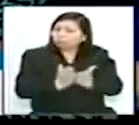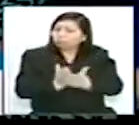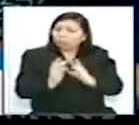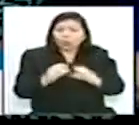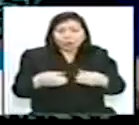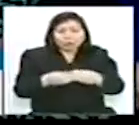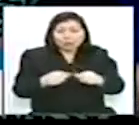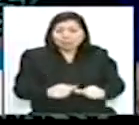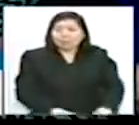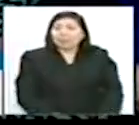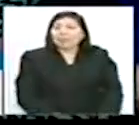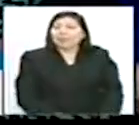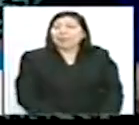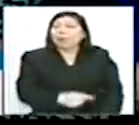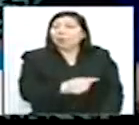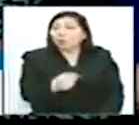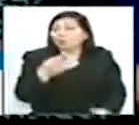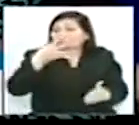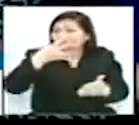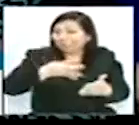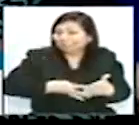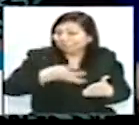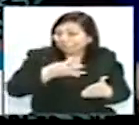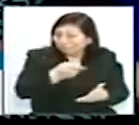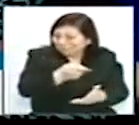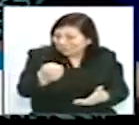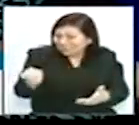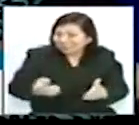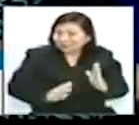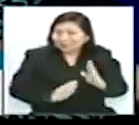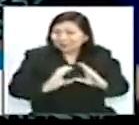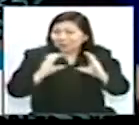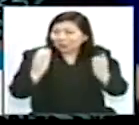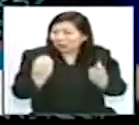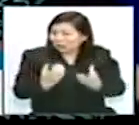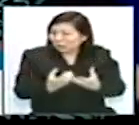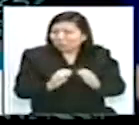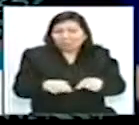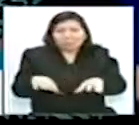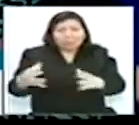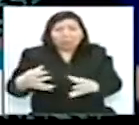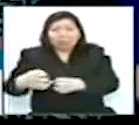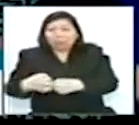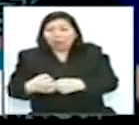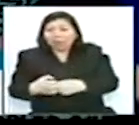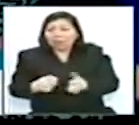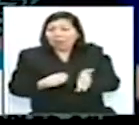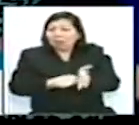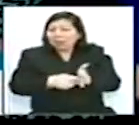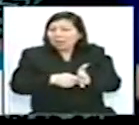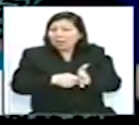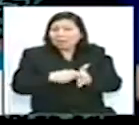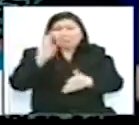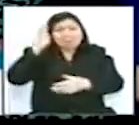sesiones de la comisión permanente. Además, ustedes son testigos que el edificio del Palacio Legislativo está secuestrado. Las llaves de los